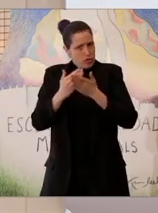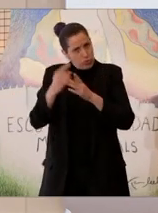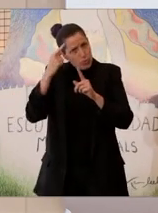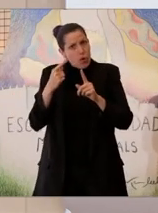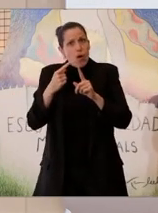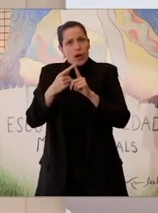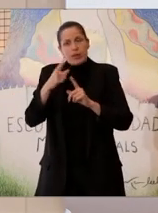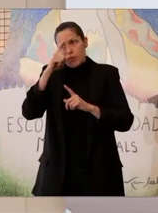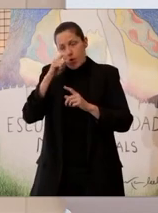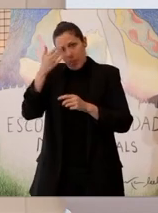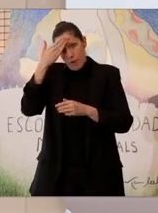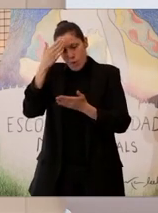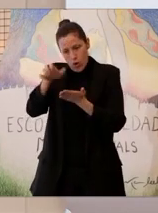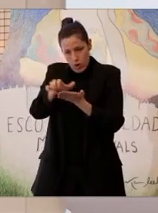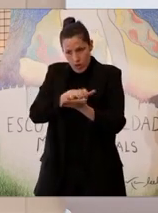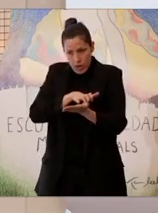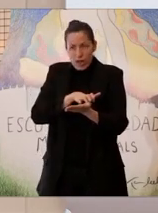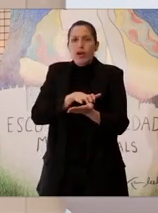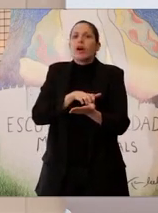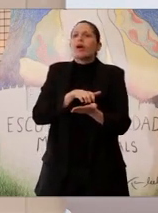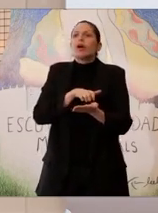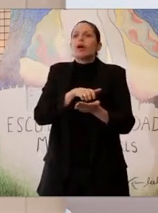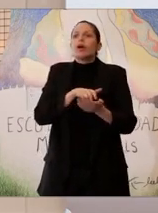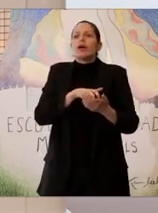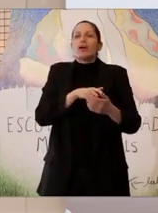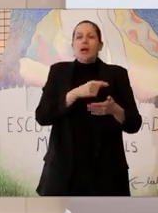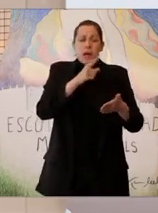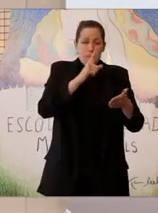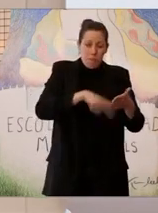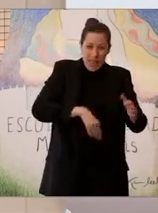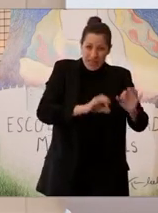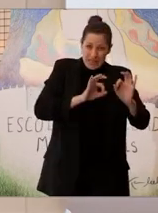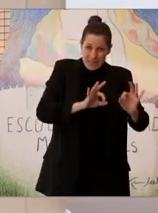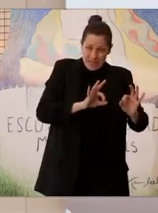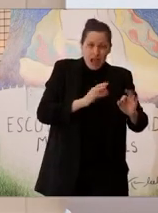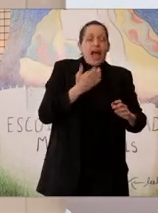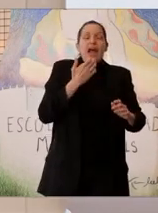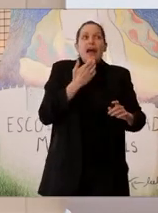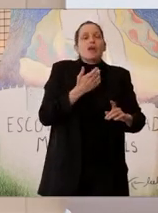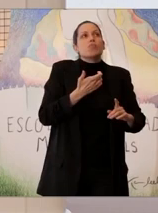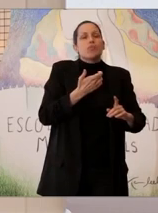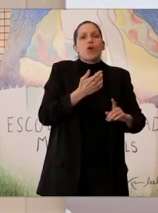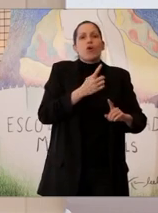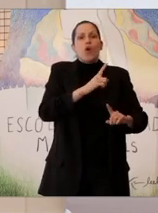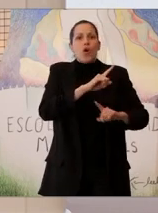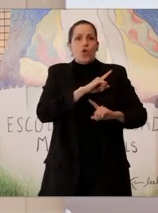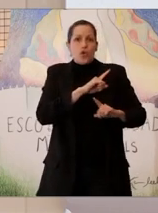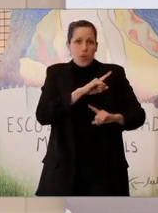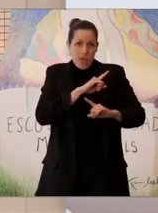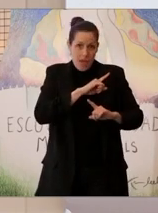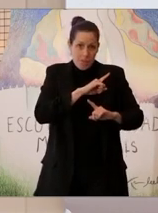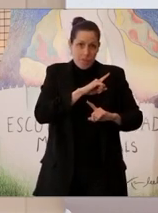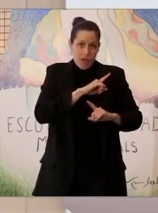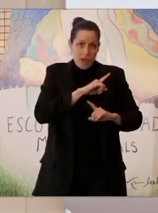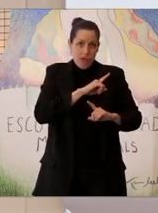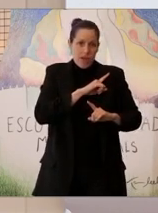es la primera vez que se produce una concentración en un determinado mes. En el año 2011, en noviembre, fueron 13 asesinatos. Y